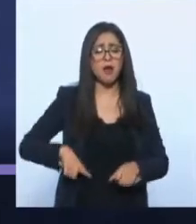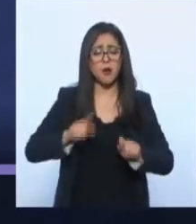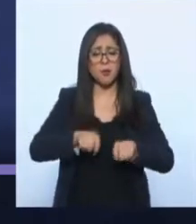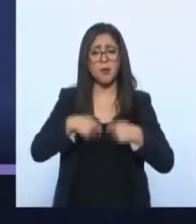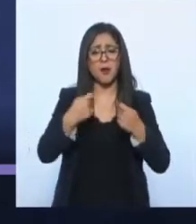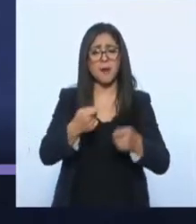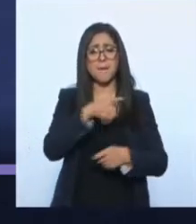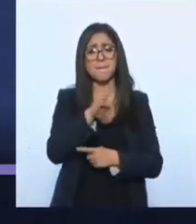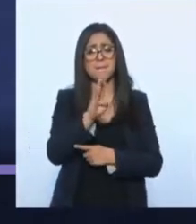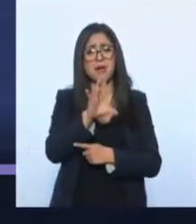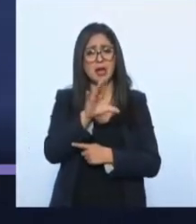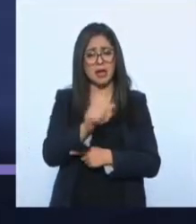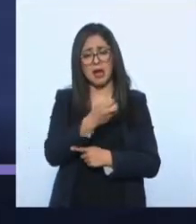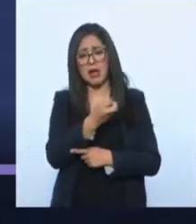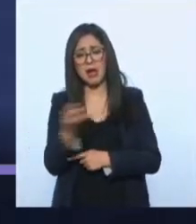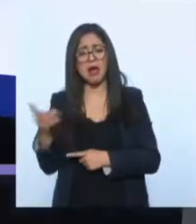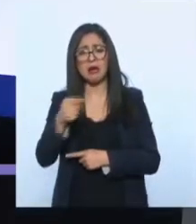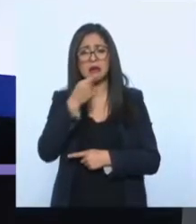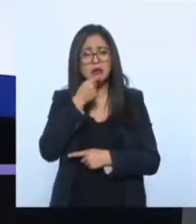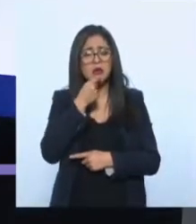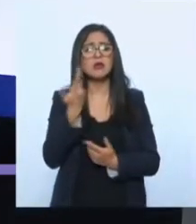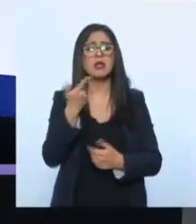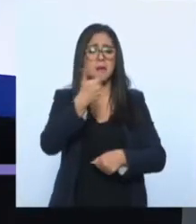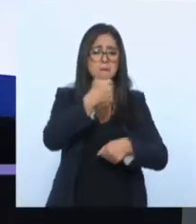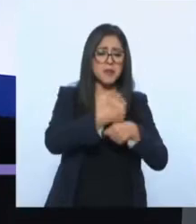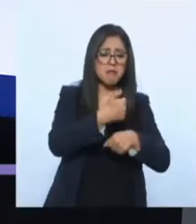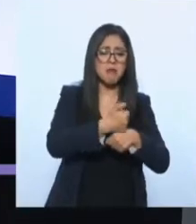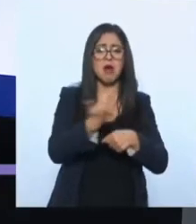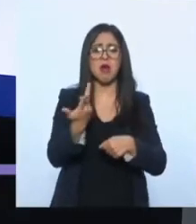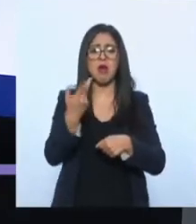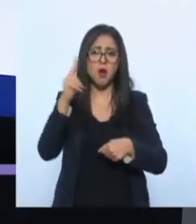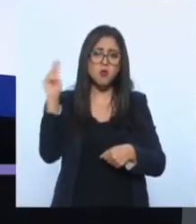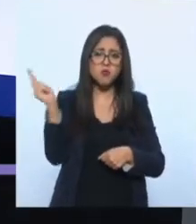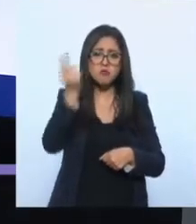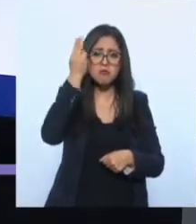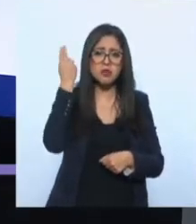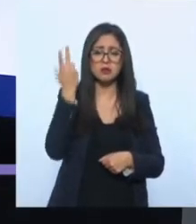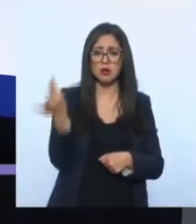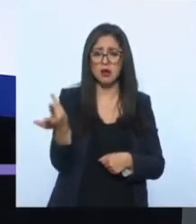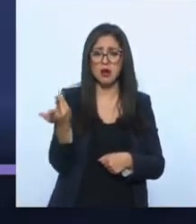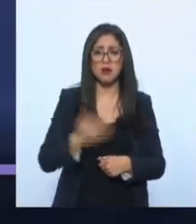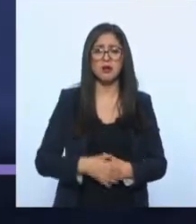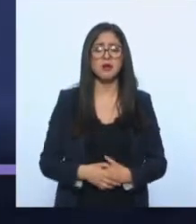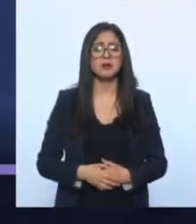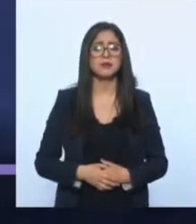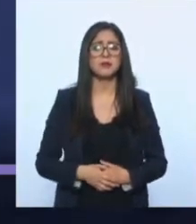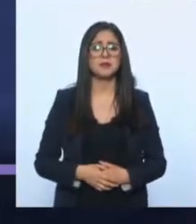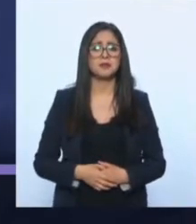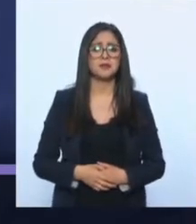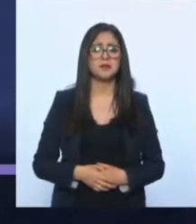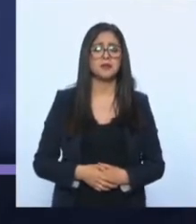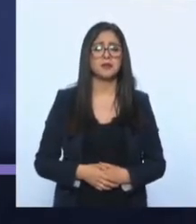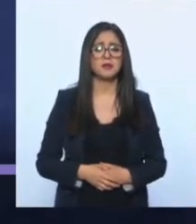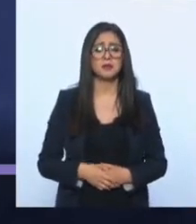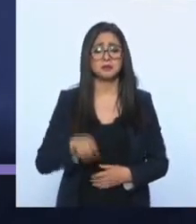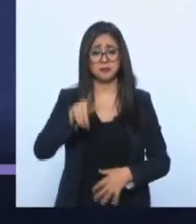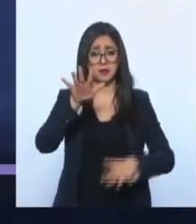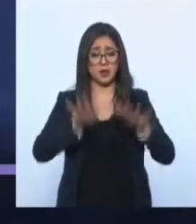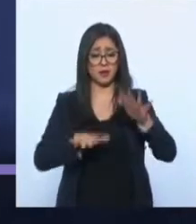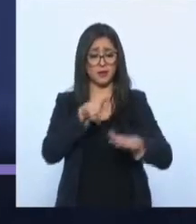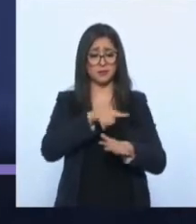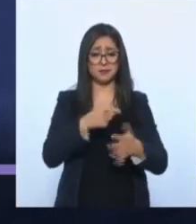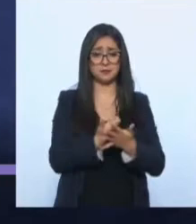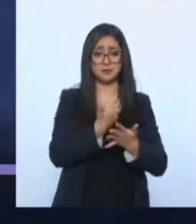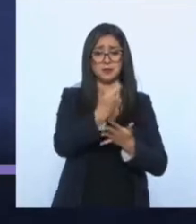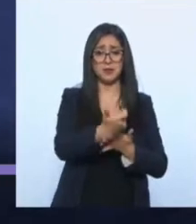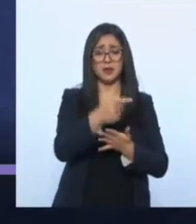tienen los niños, y que van desde la primaria hasta lo que es la universidad, y que en algunas ocasiones estos fondos o estas